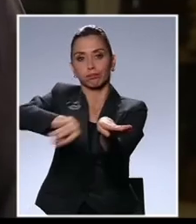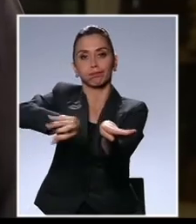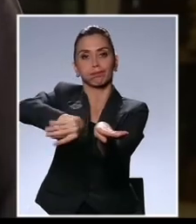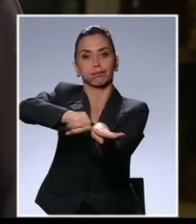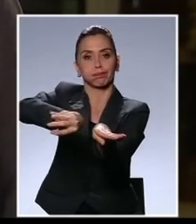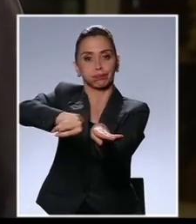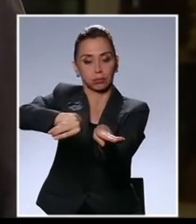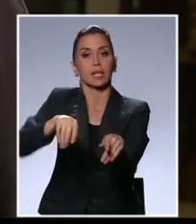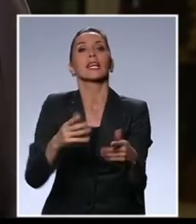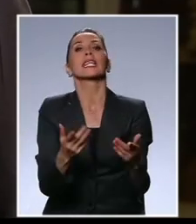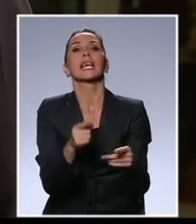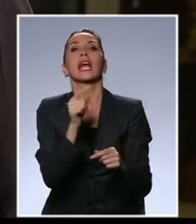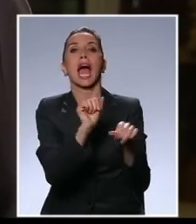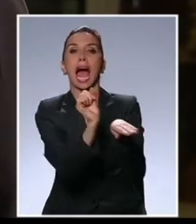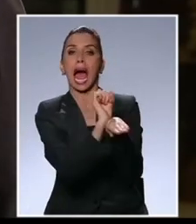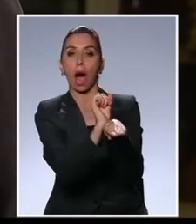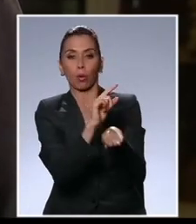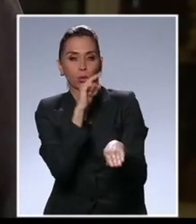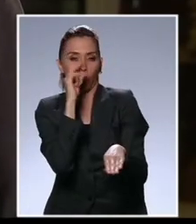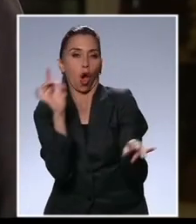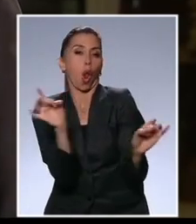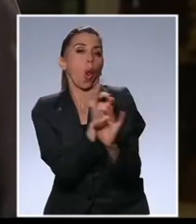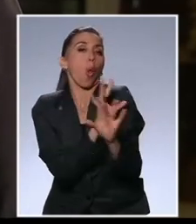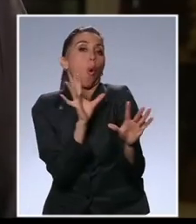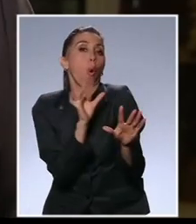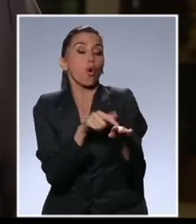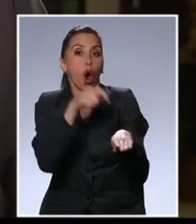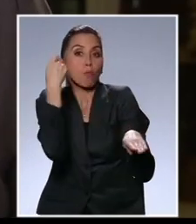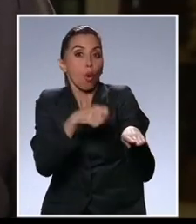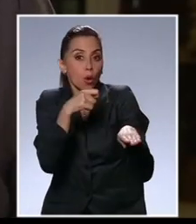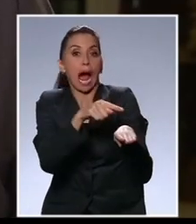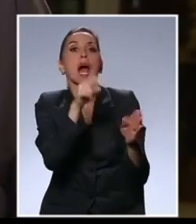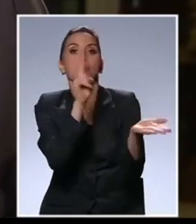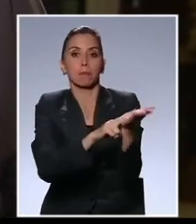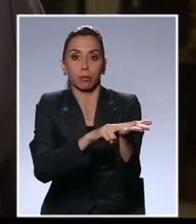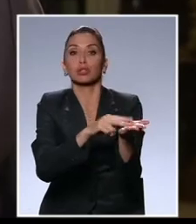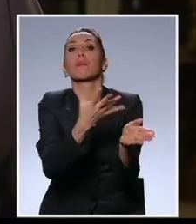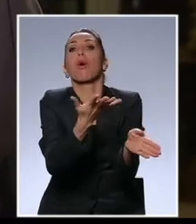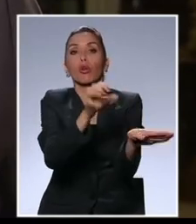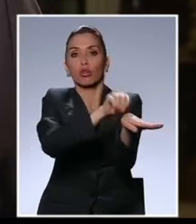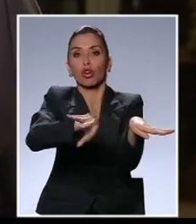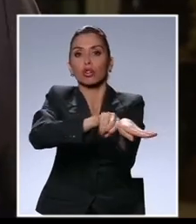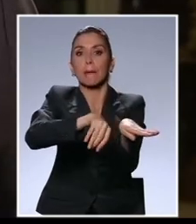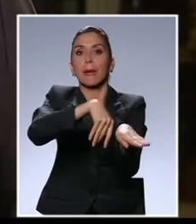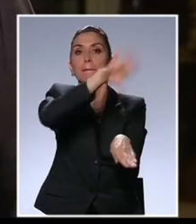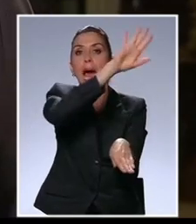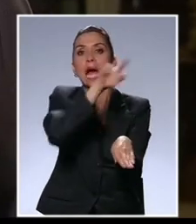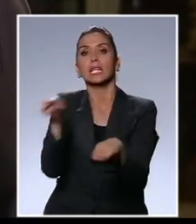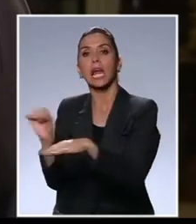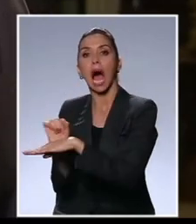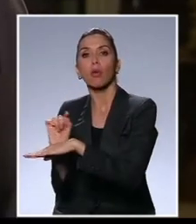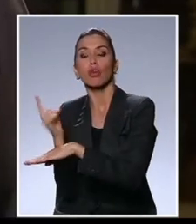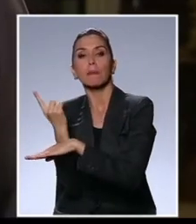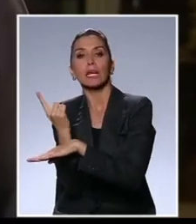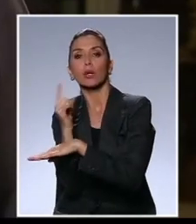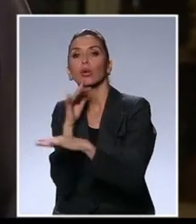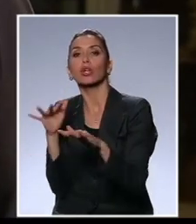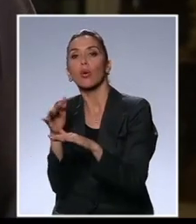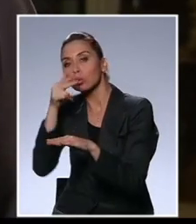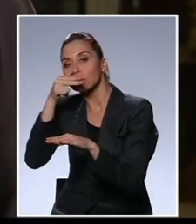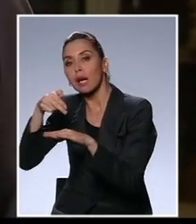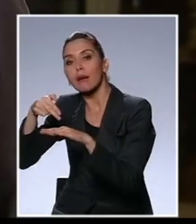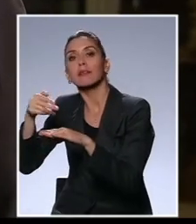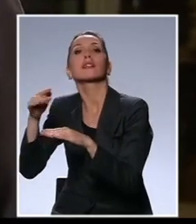estamos hablando de aquellos vehículos de lujo de alto costo que contaminan mucho más que los autos particulares que utiliza